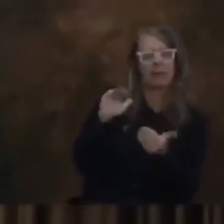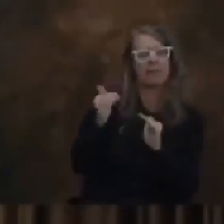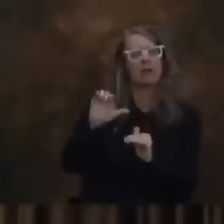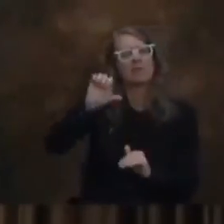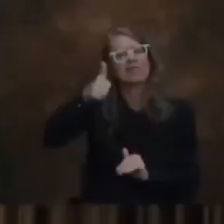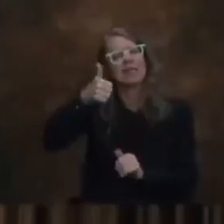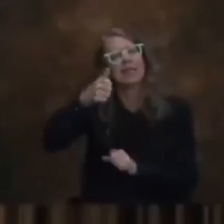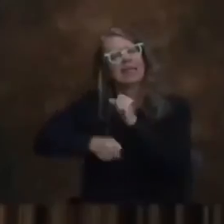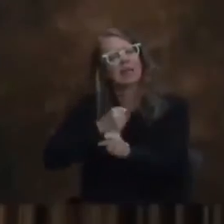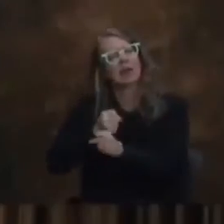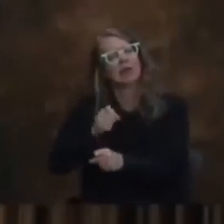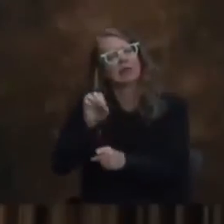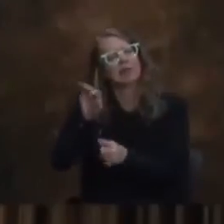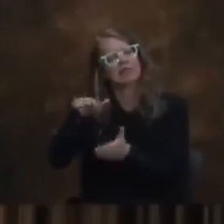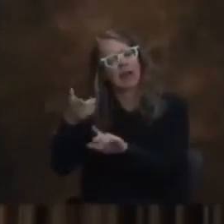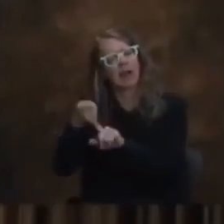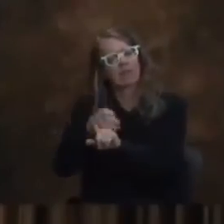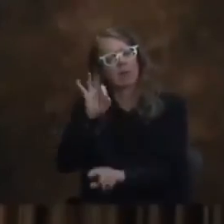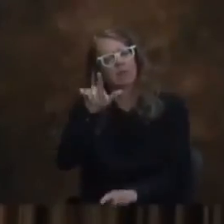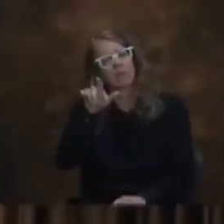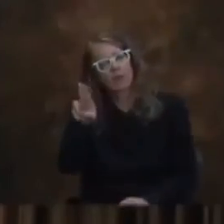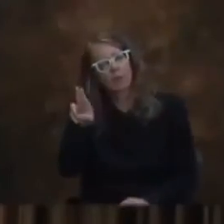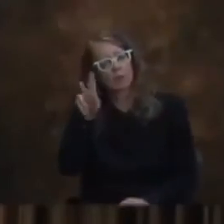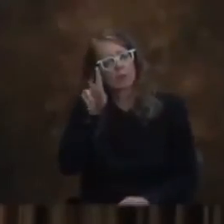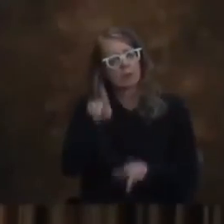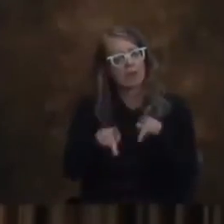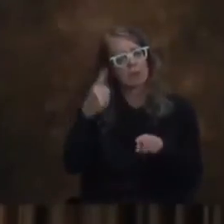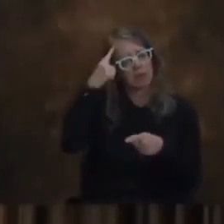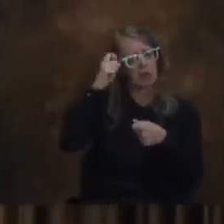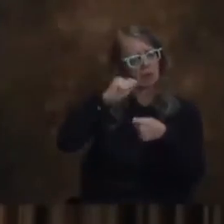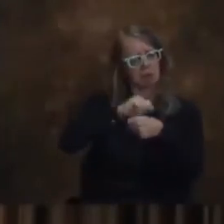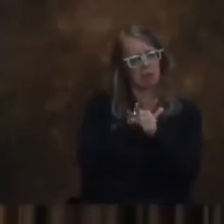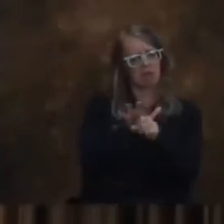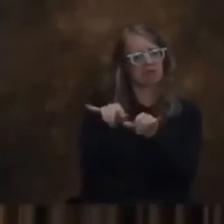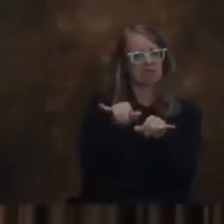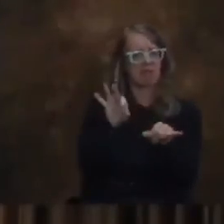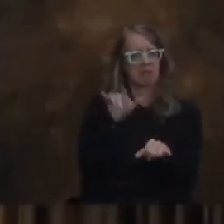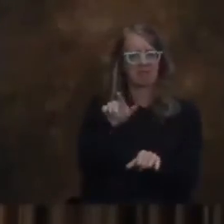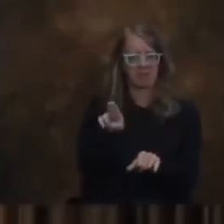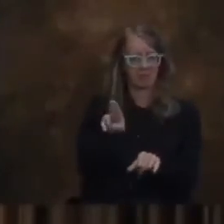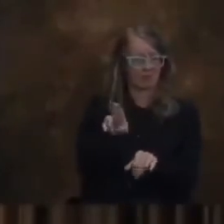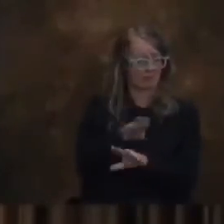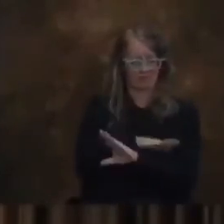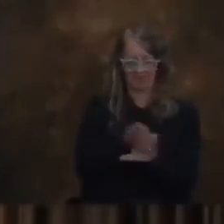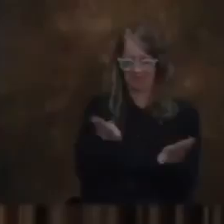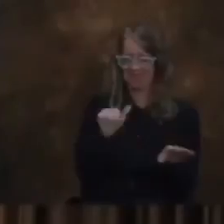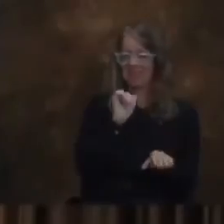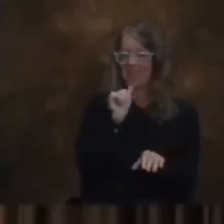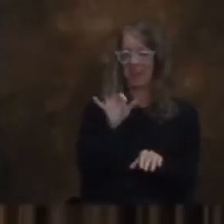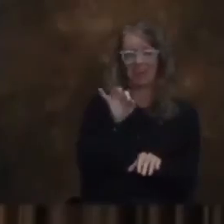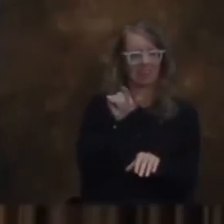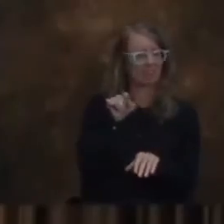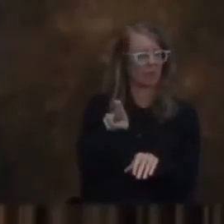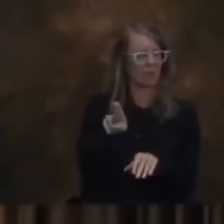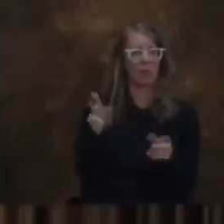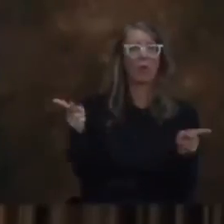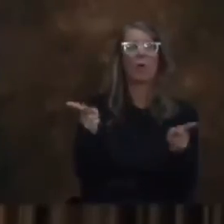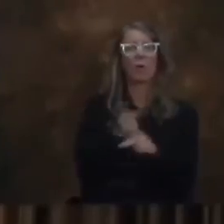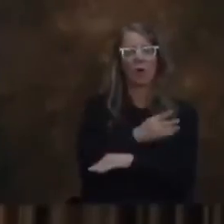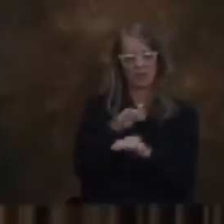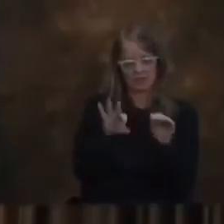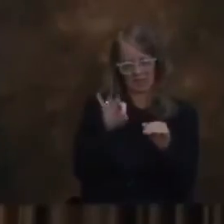que en los últimos diez años desde el de la enferma de la enfermedad de la gripe así que en la población de edad